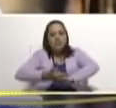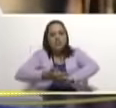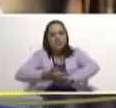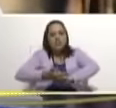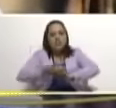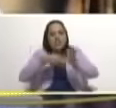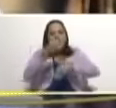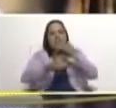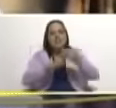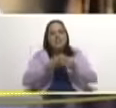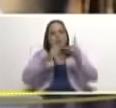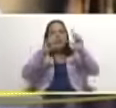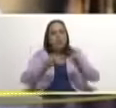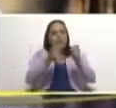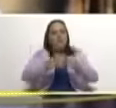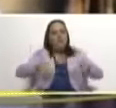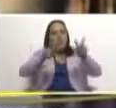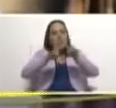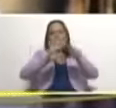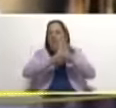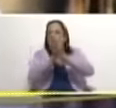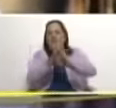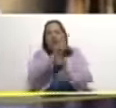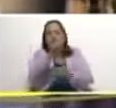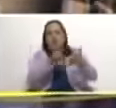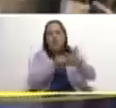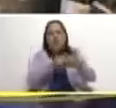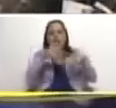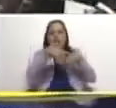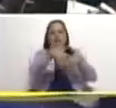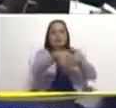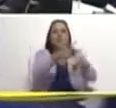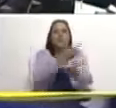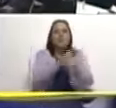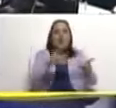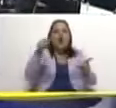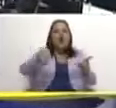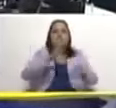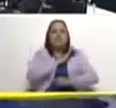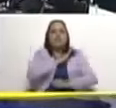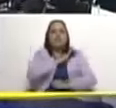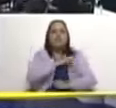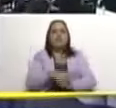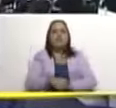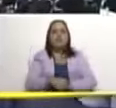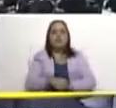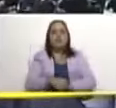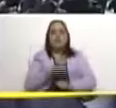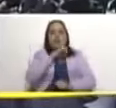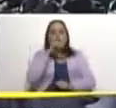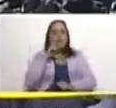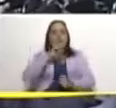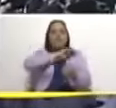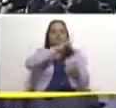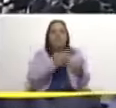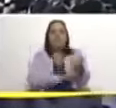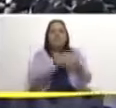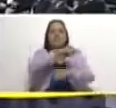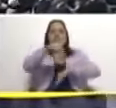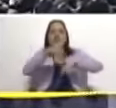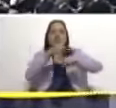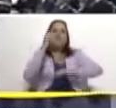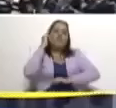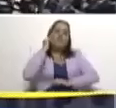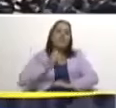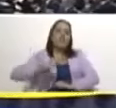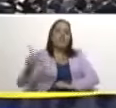desmolarizar y acabar el ejército libertador que hoy tenemos, que se llama Fuerza Armada Nacional